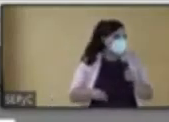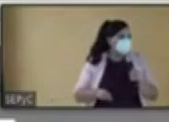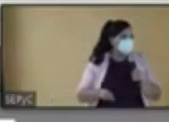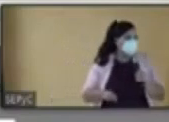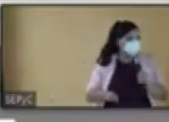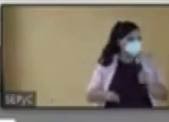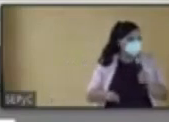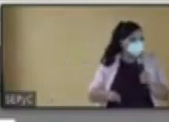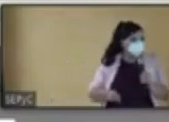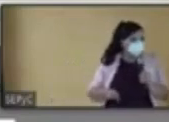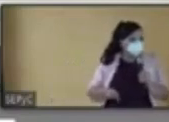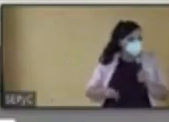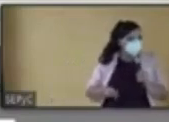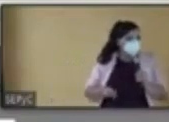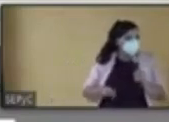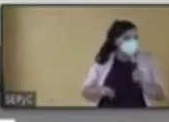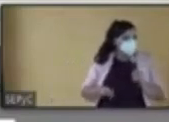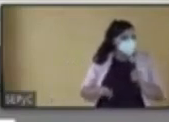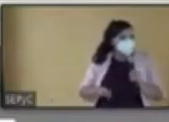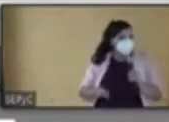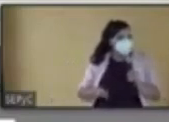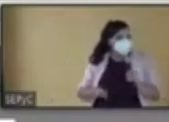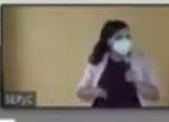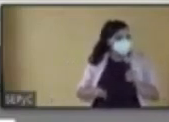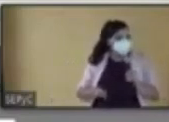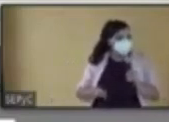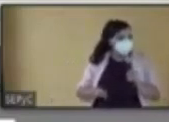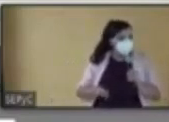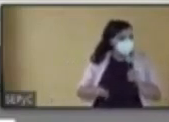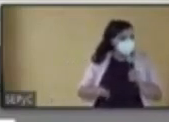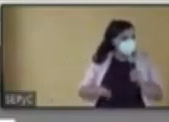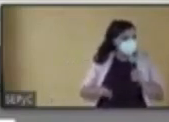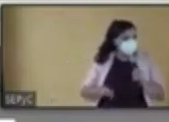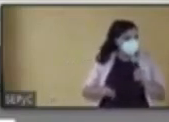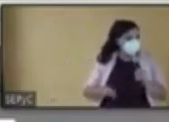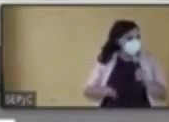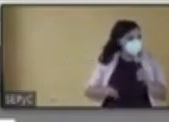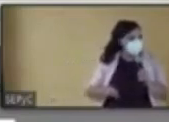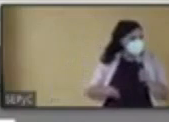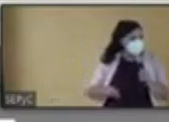esta. ¿Monto mensual percibido?